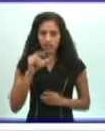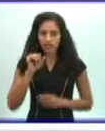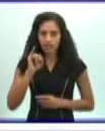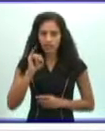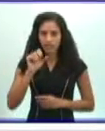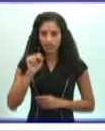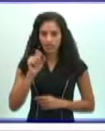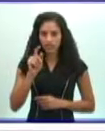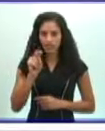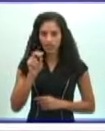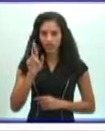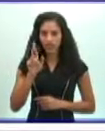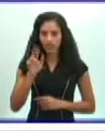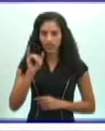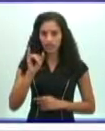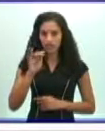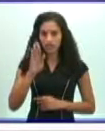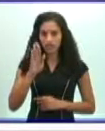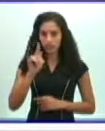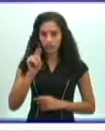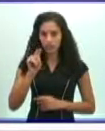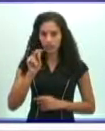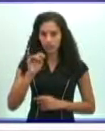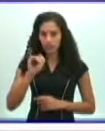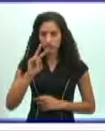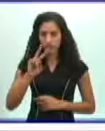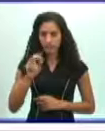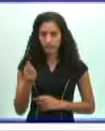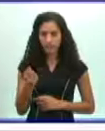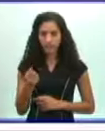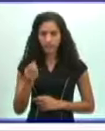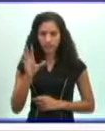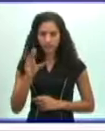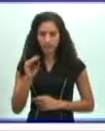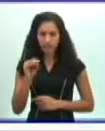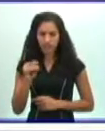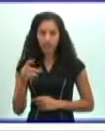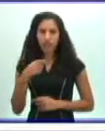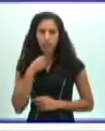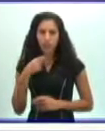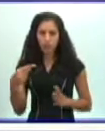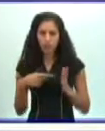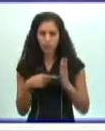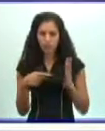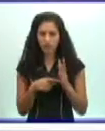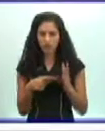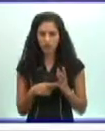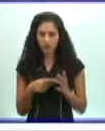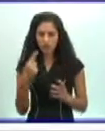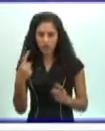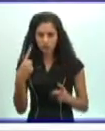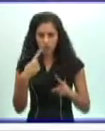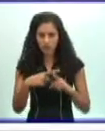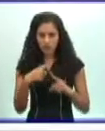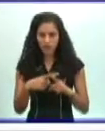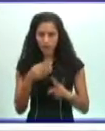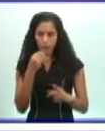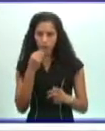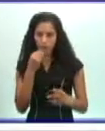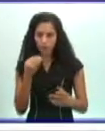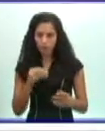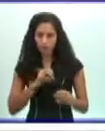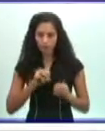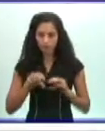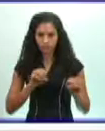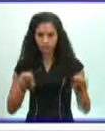nos plantea que al multiplicar por una adición podemos distribuir este factor por